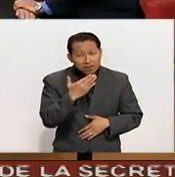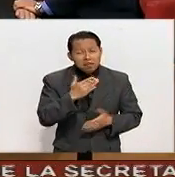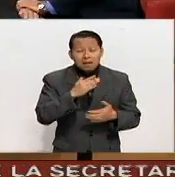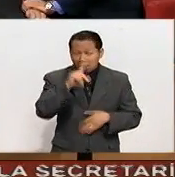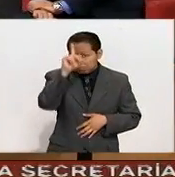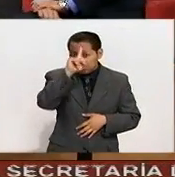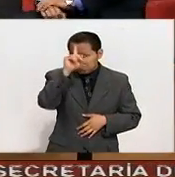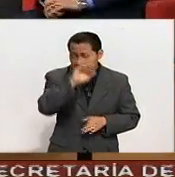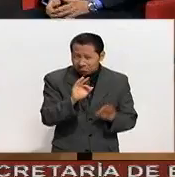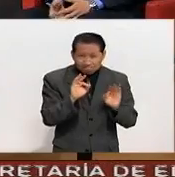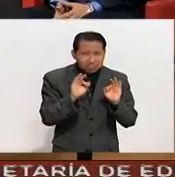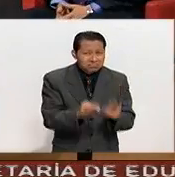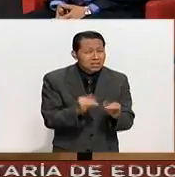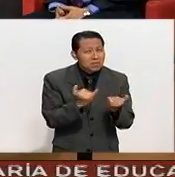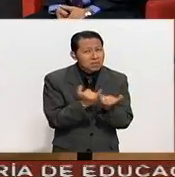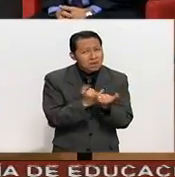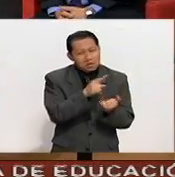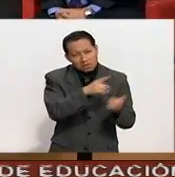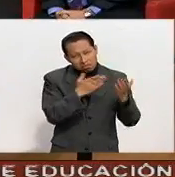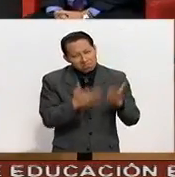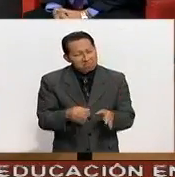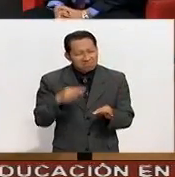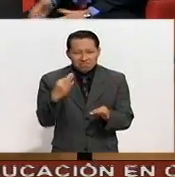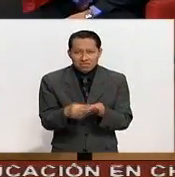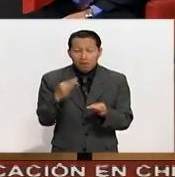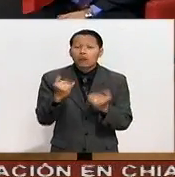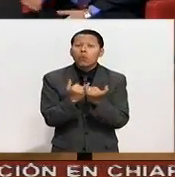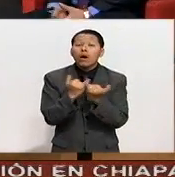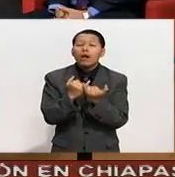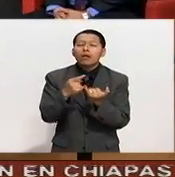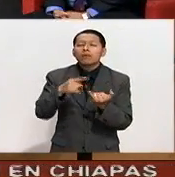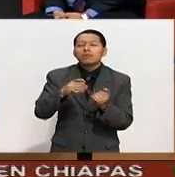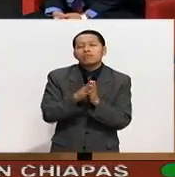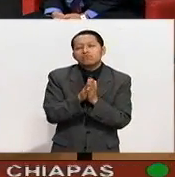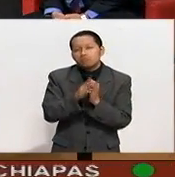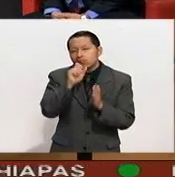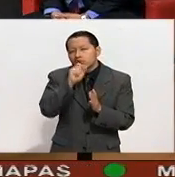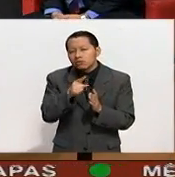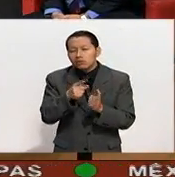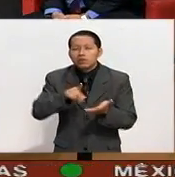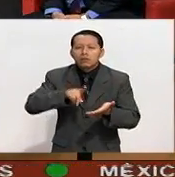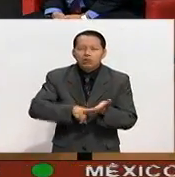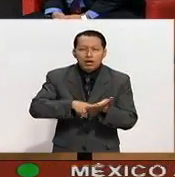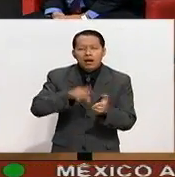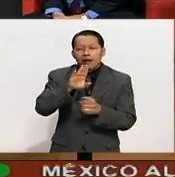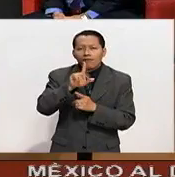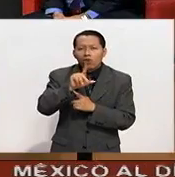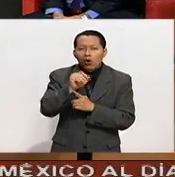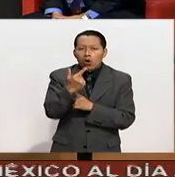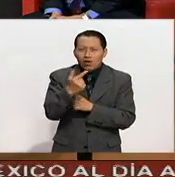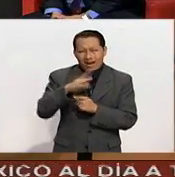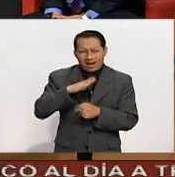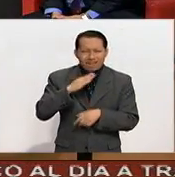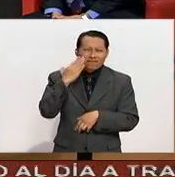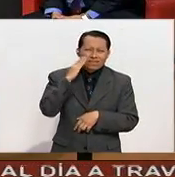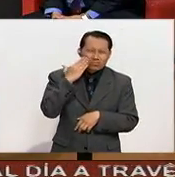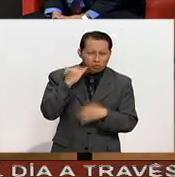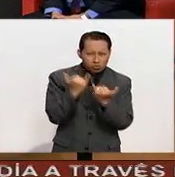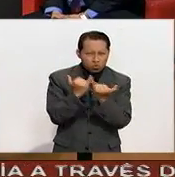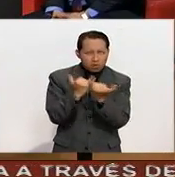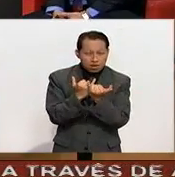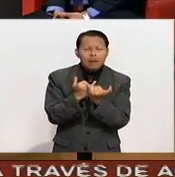tu presencia aquí, Imelda. Si no, dejen de meterse a nuestras redes sociales, porque justamente nuestro blog, que lo pueden encontrar en Facebook, vamos a